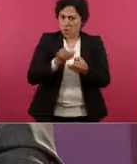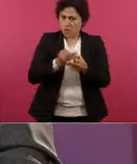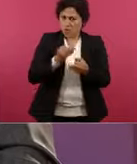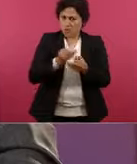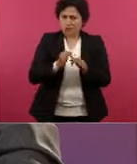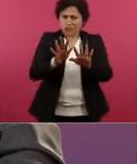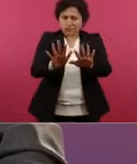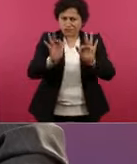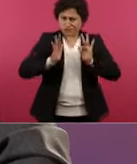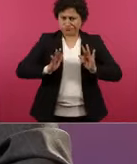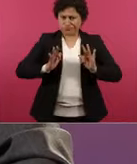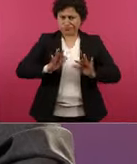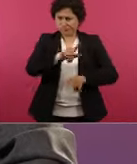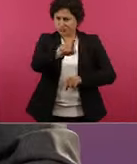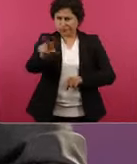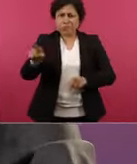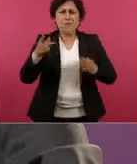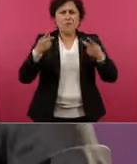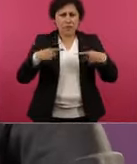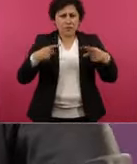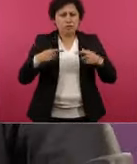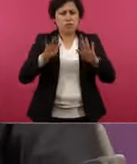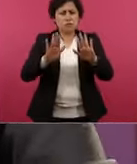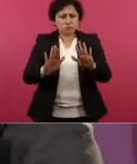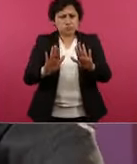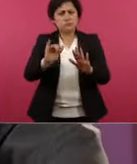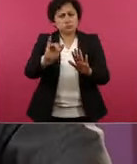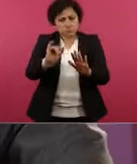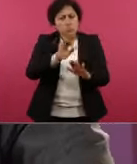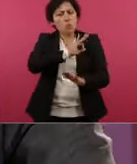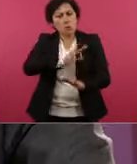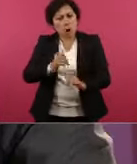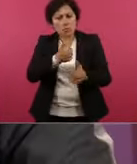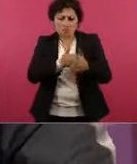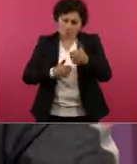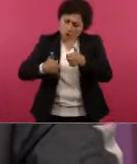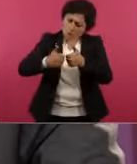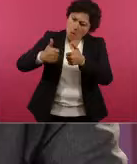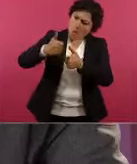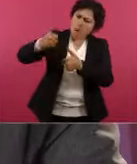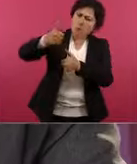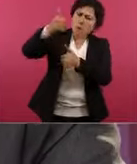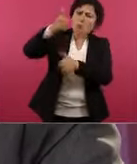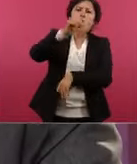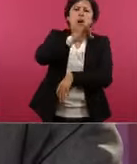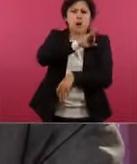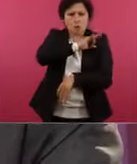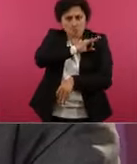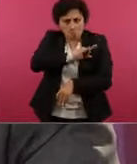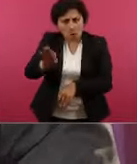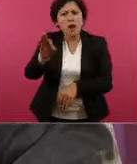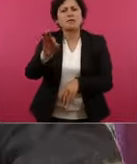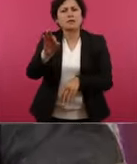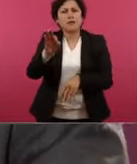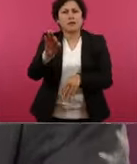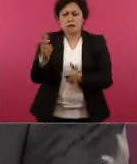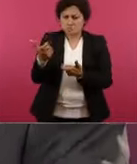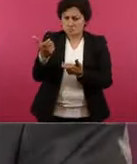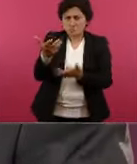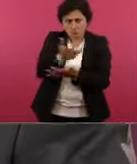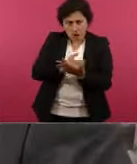de conformidad con el trabajo, vaya ascendiendo en escala social, ¿no? Que haya movilidad social, que el hijo